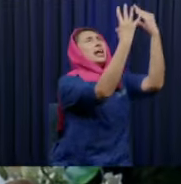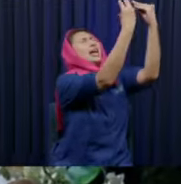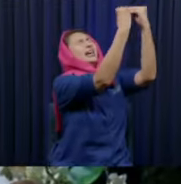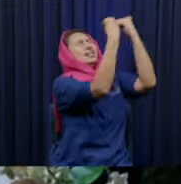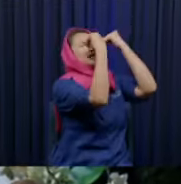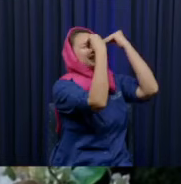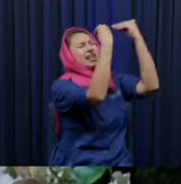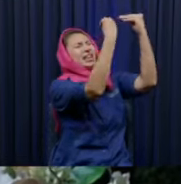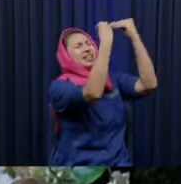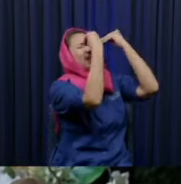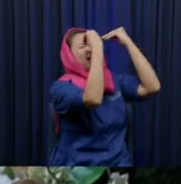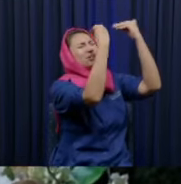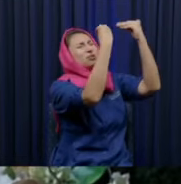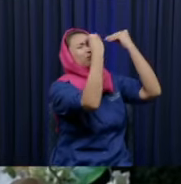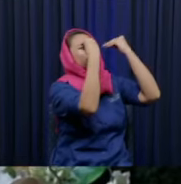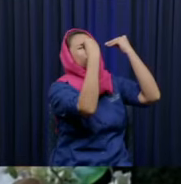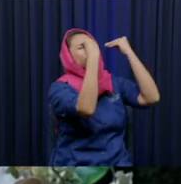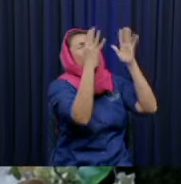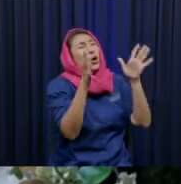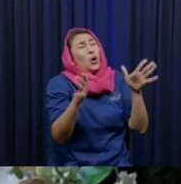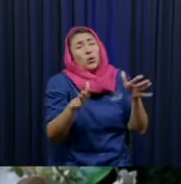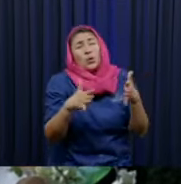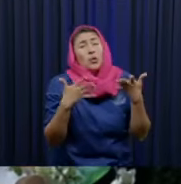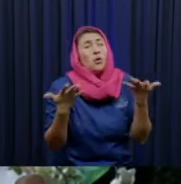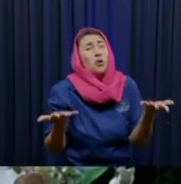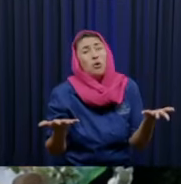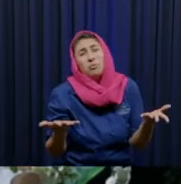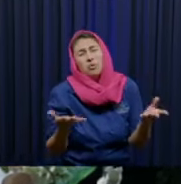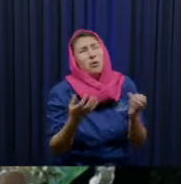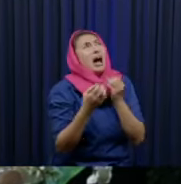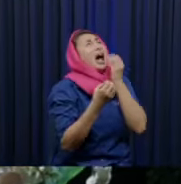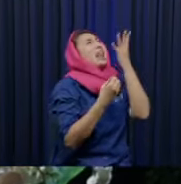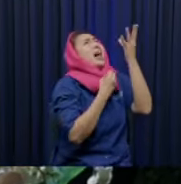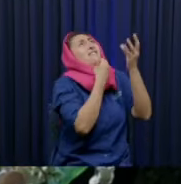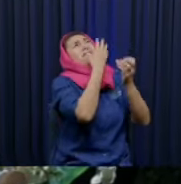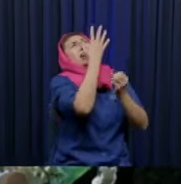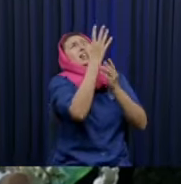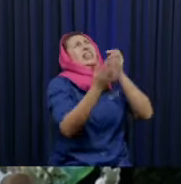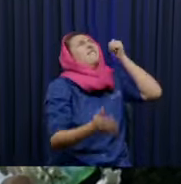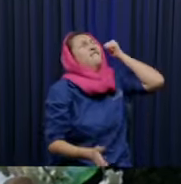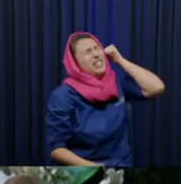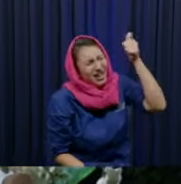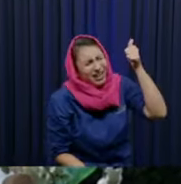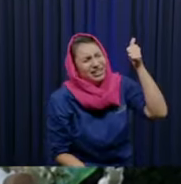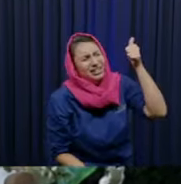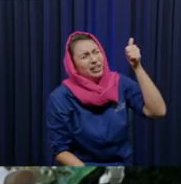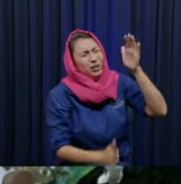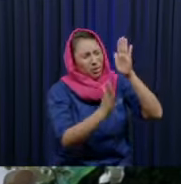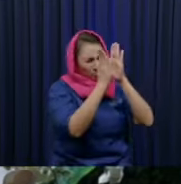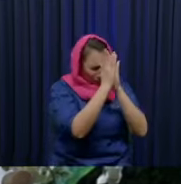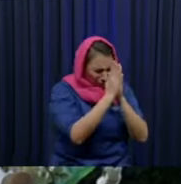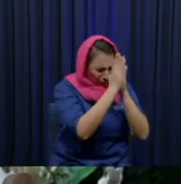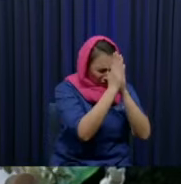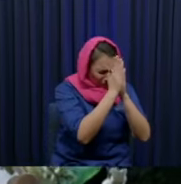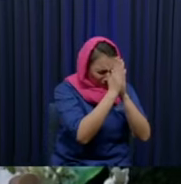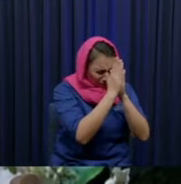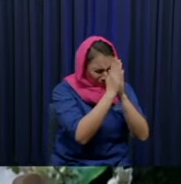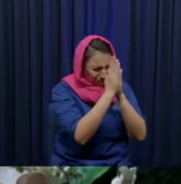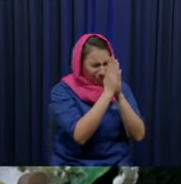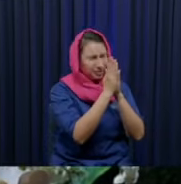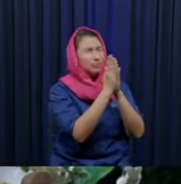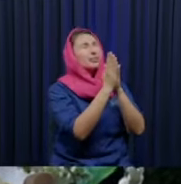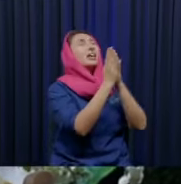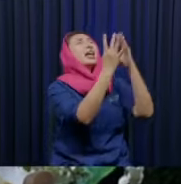enséñanos los secretos, los misterios de la gloria halal. Señor, levanta